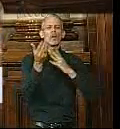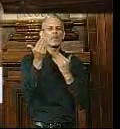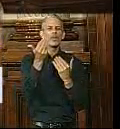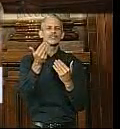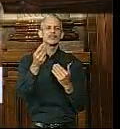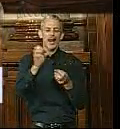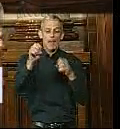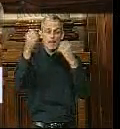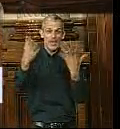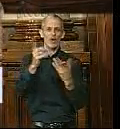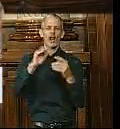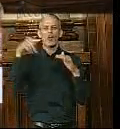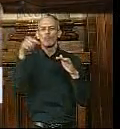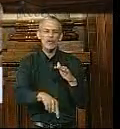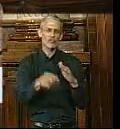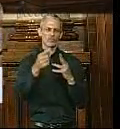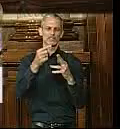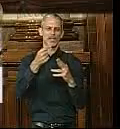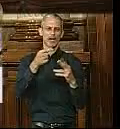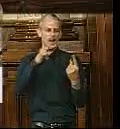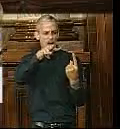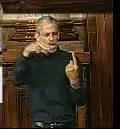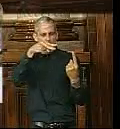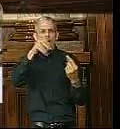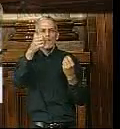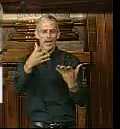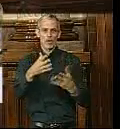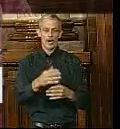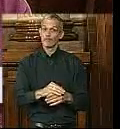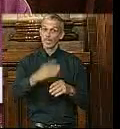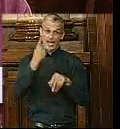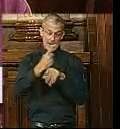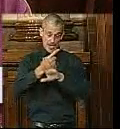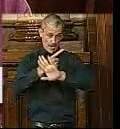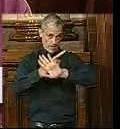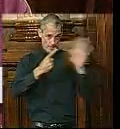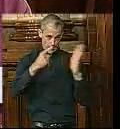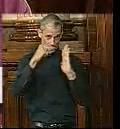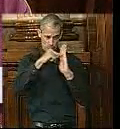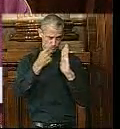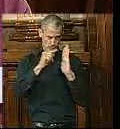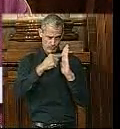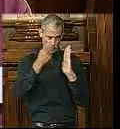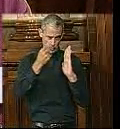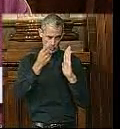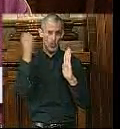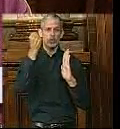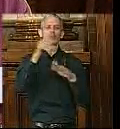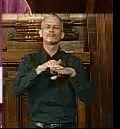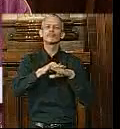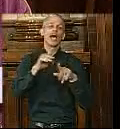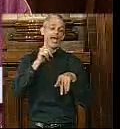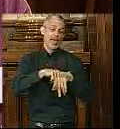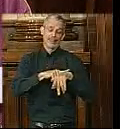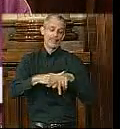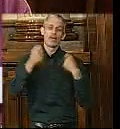en mejorar, profundizar, ampliar esas miradas? La primera inversión es de tiempo